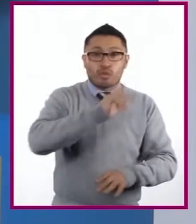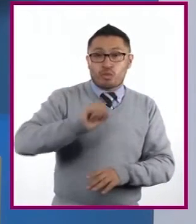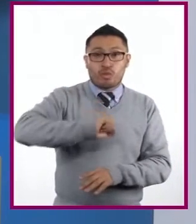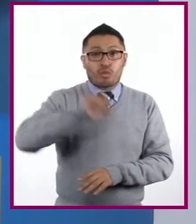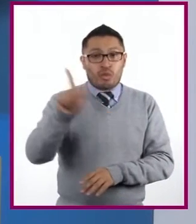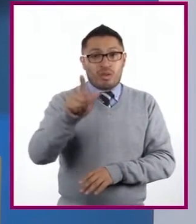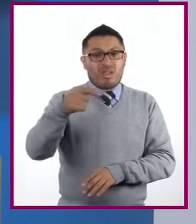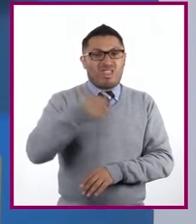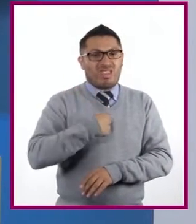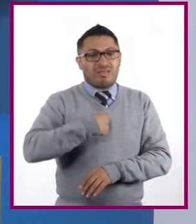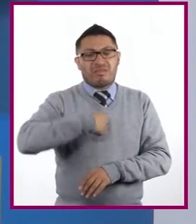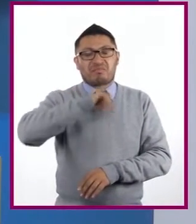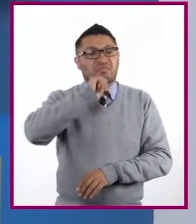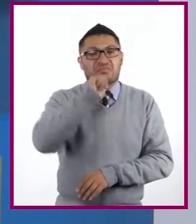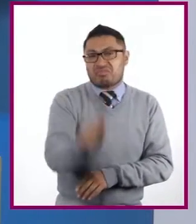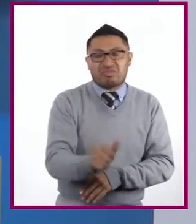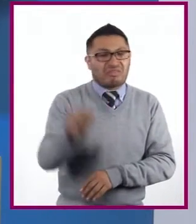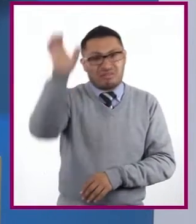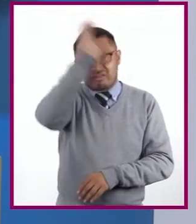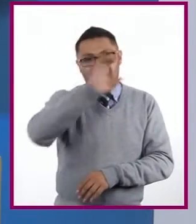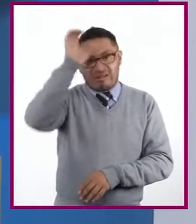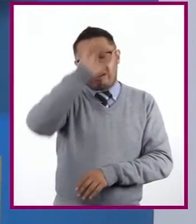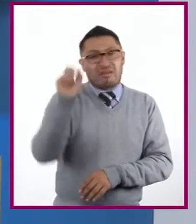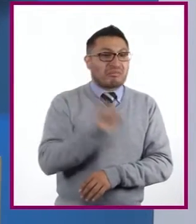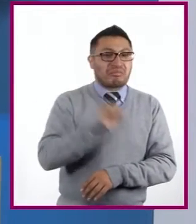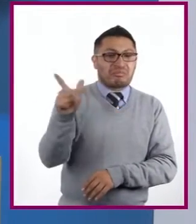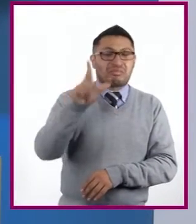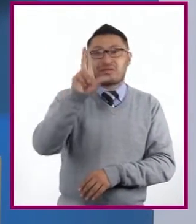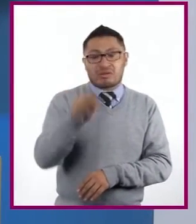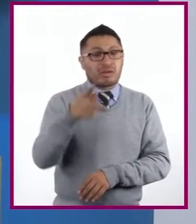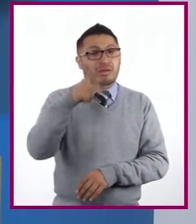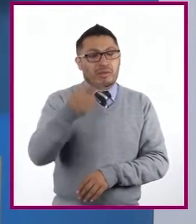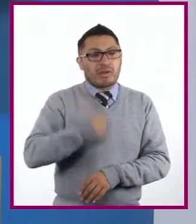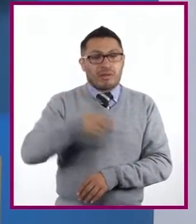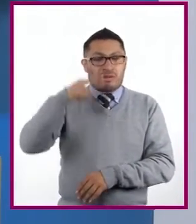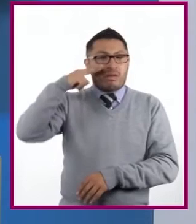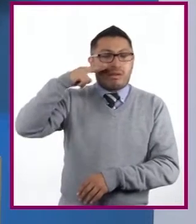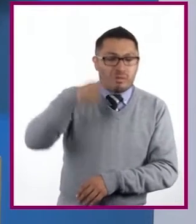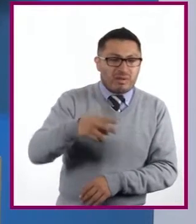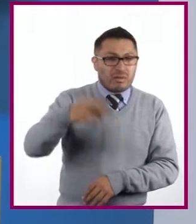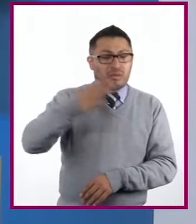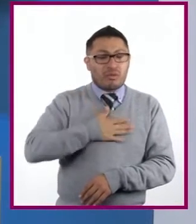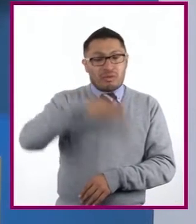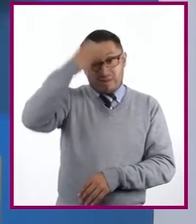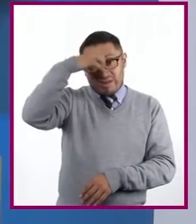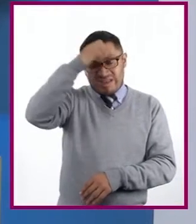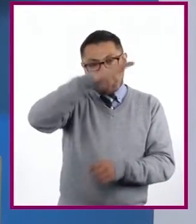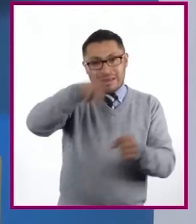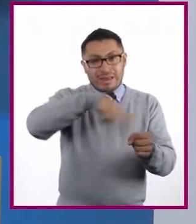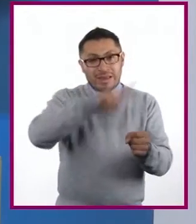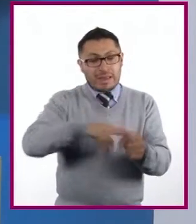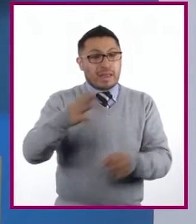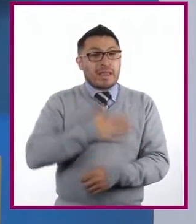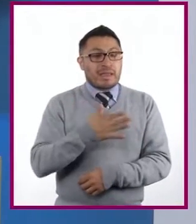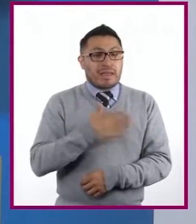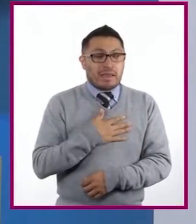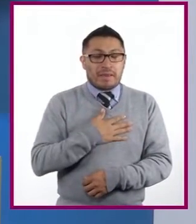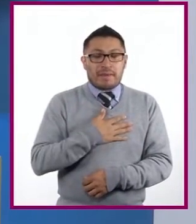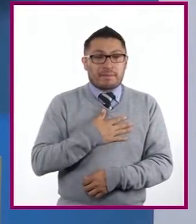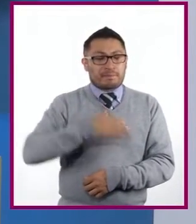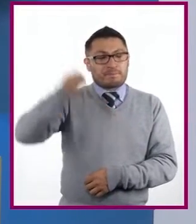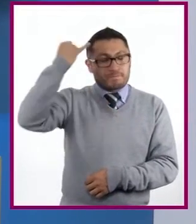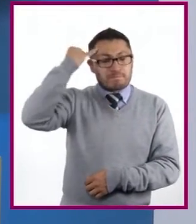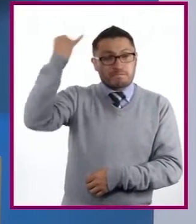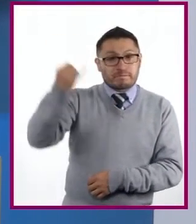Ni siquiera soy realmente un científico profesional, pero mis observaciones empíricas de la naturaleza, así como mis instintos